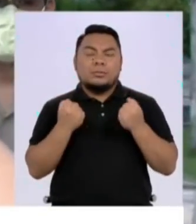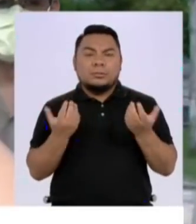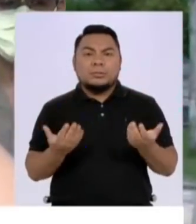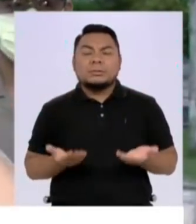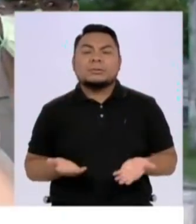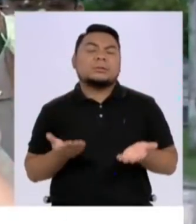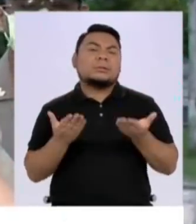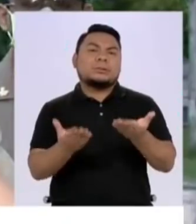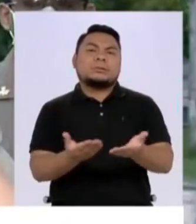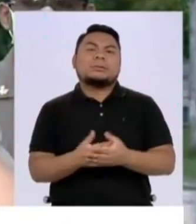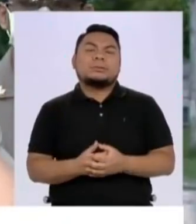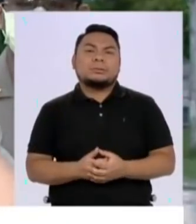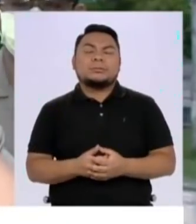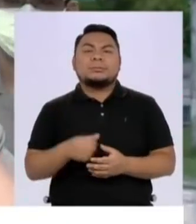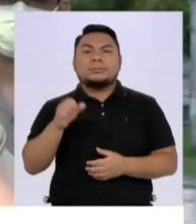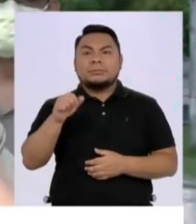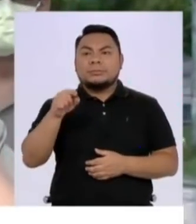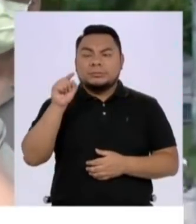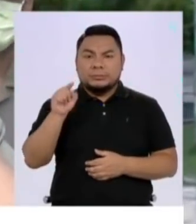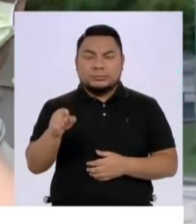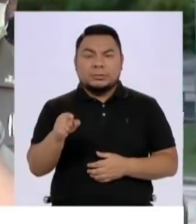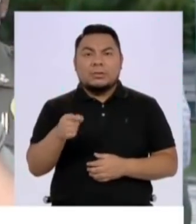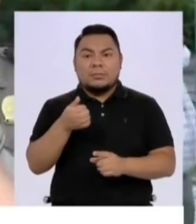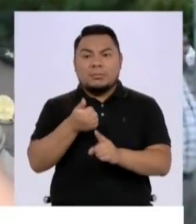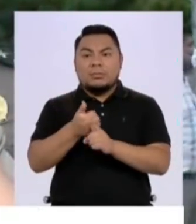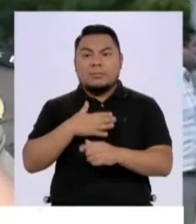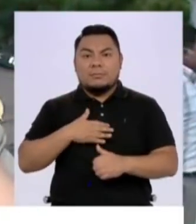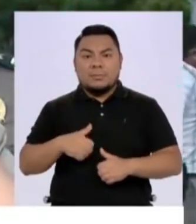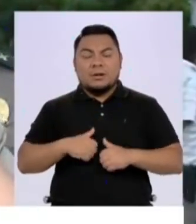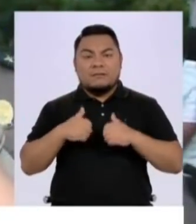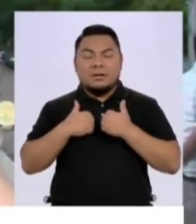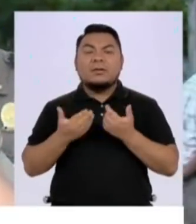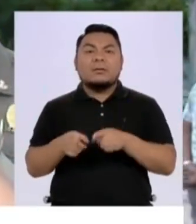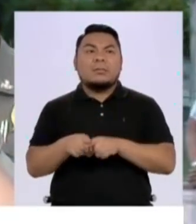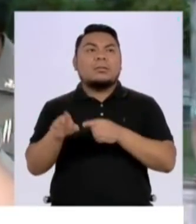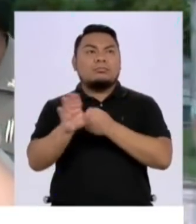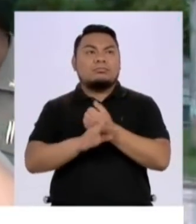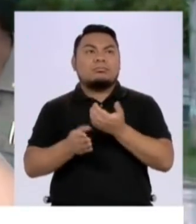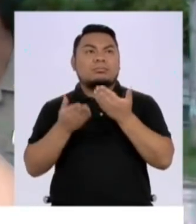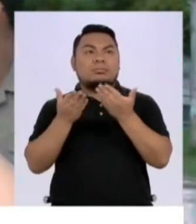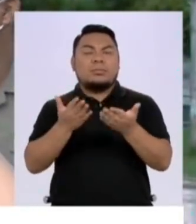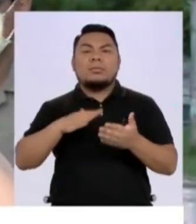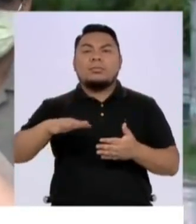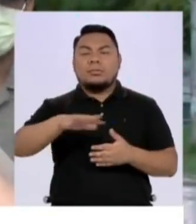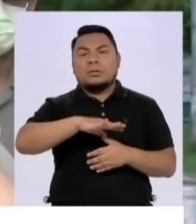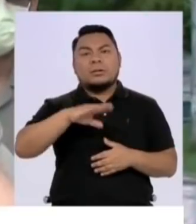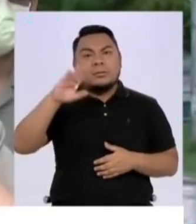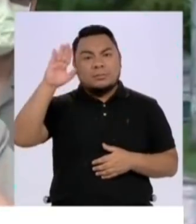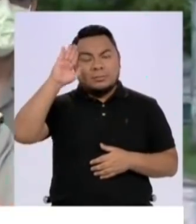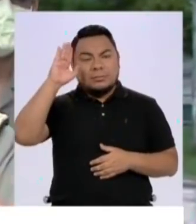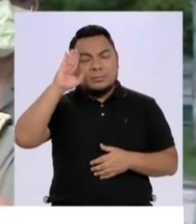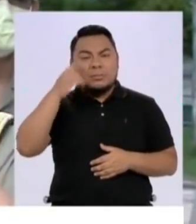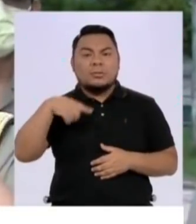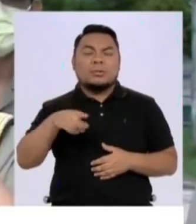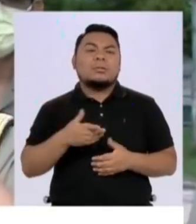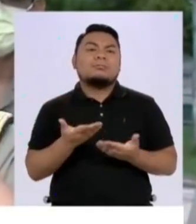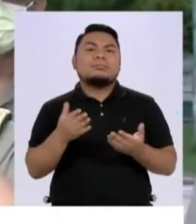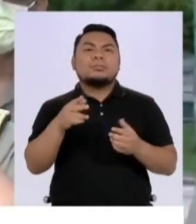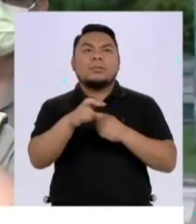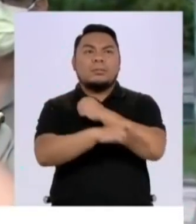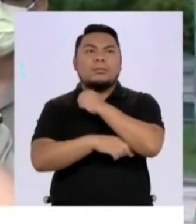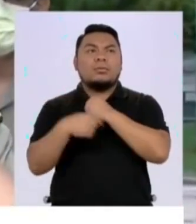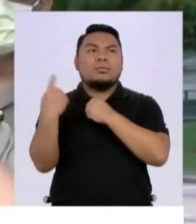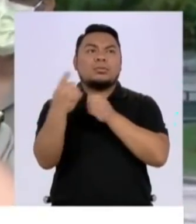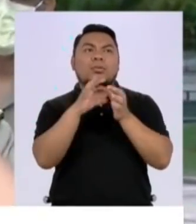estamos entregando lo que inclusive hasta nuestra propia vida podemos entregar en bien de nuestro país. Este es el momento en que todos tenemos que